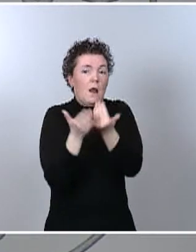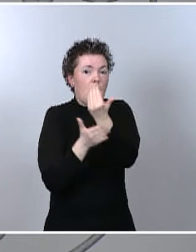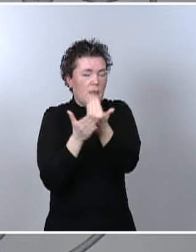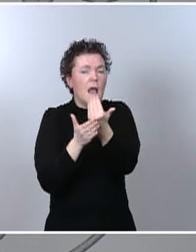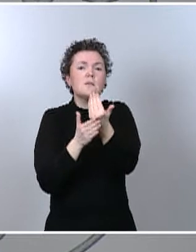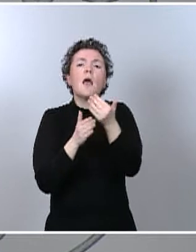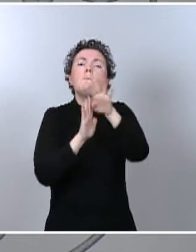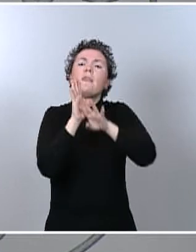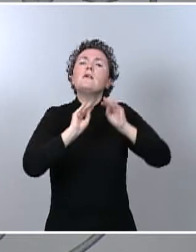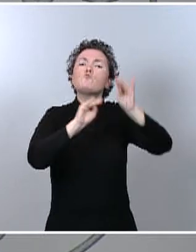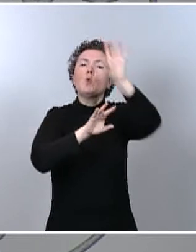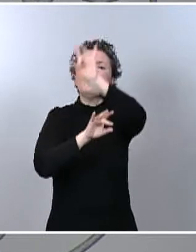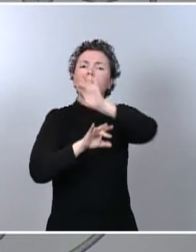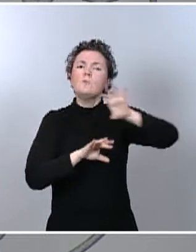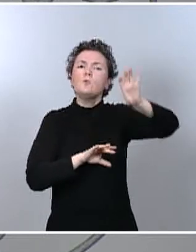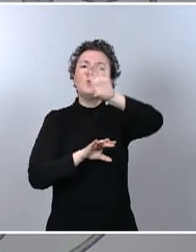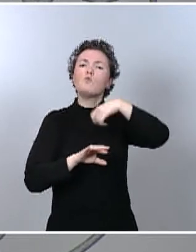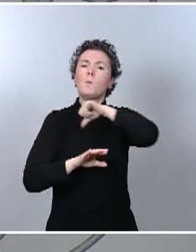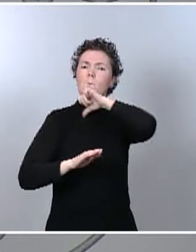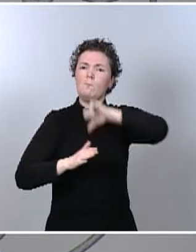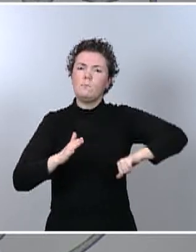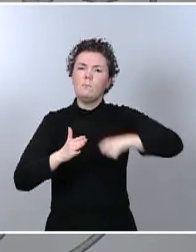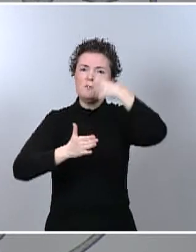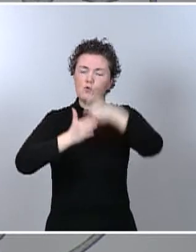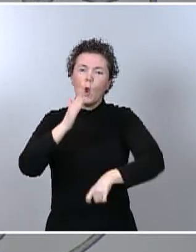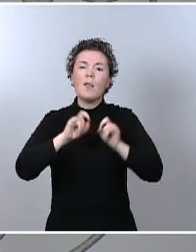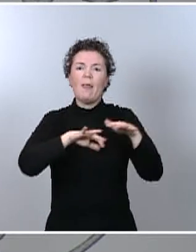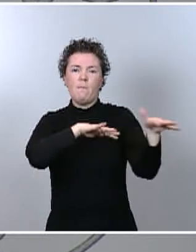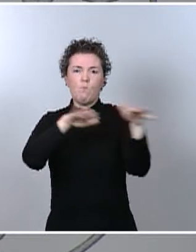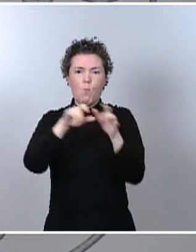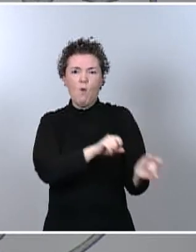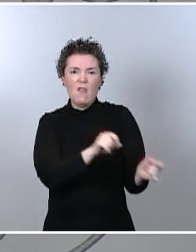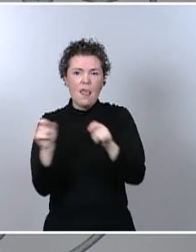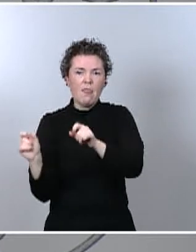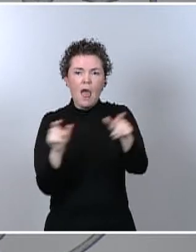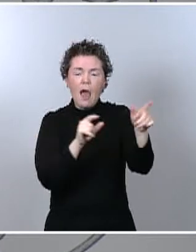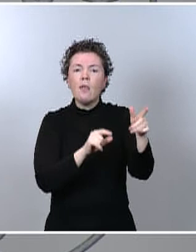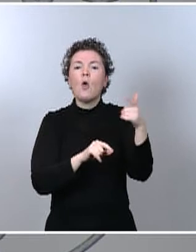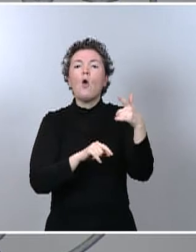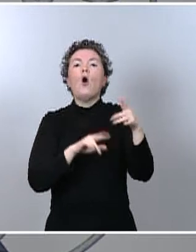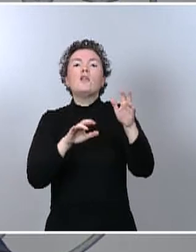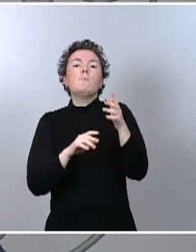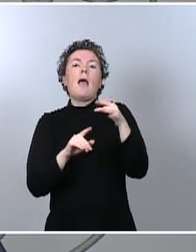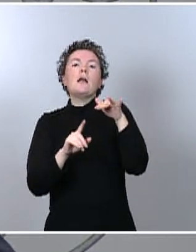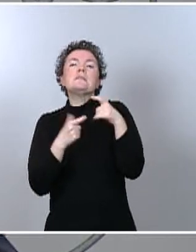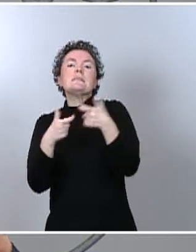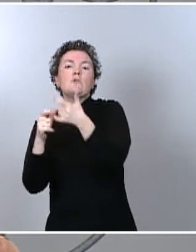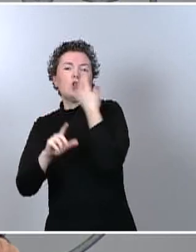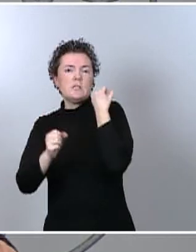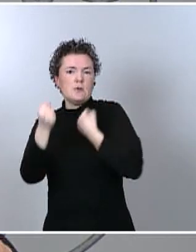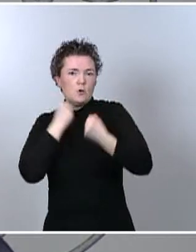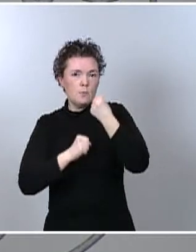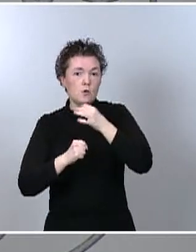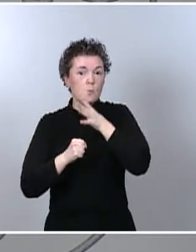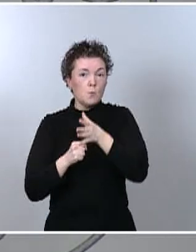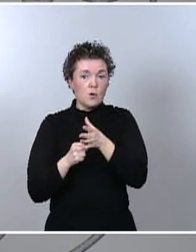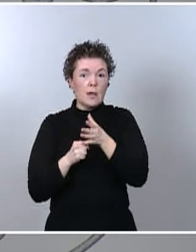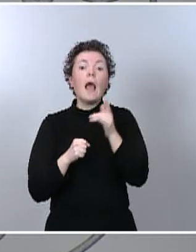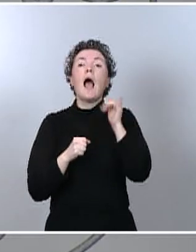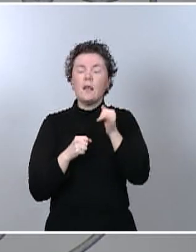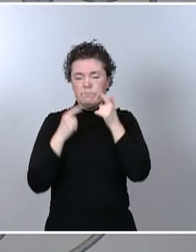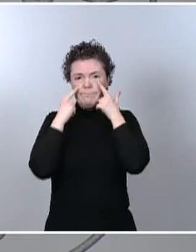autonómicos han detallado medidas que o ya han adoptado y comunicado públicamente o van a adoptar y comunicar en